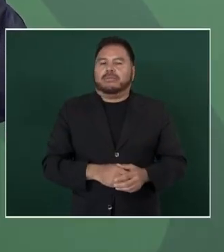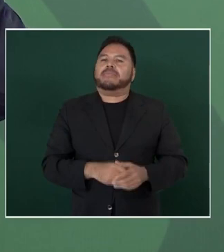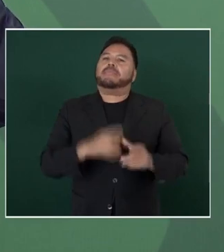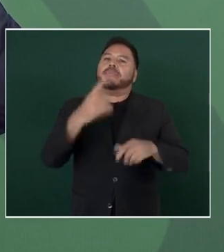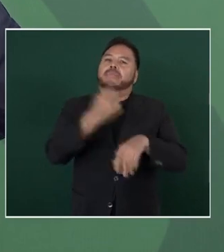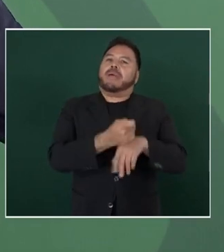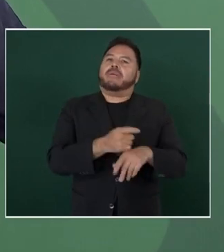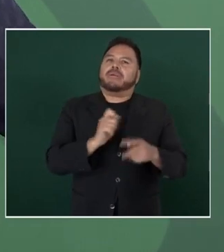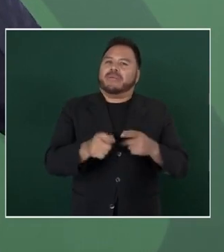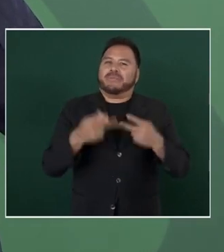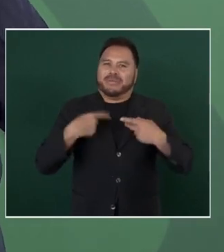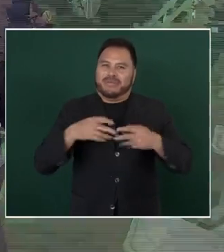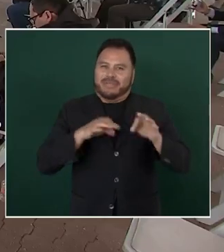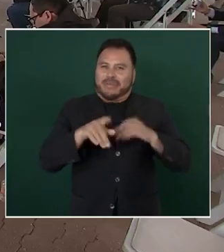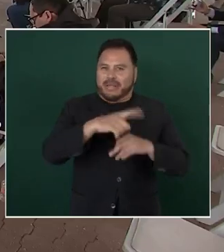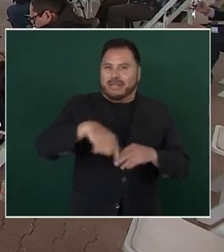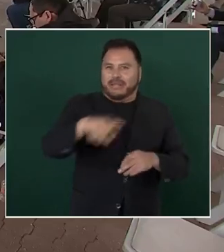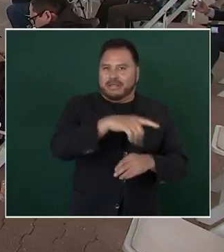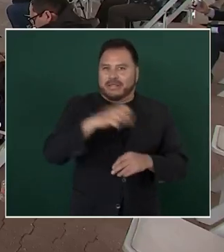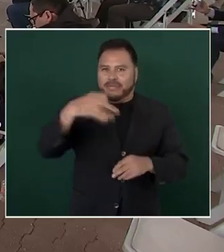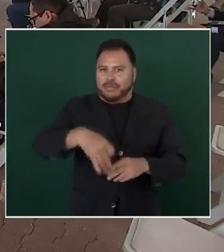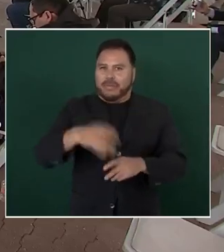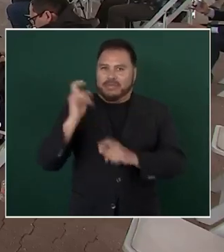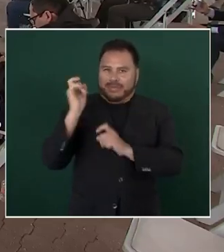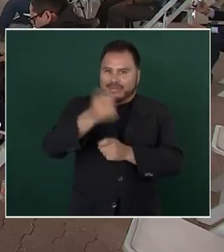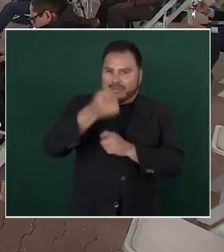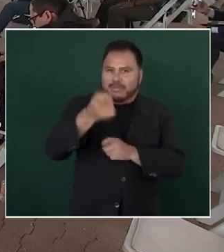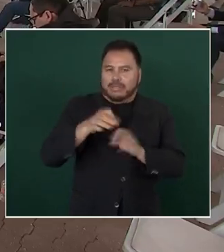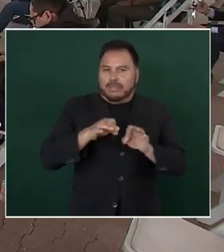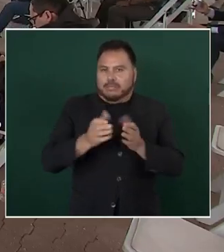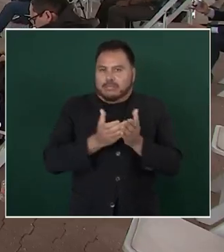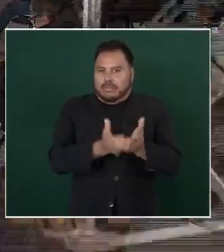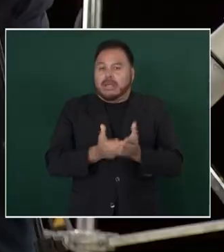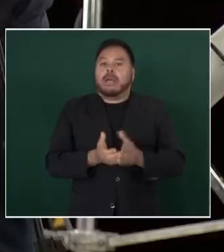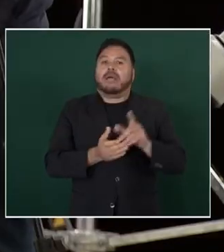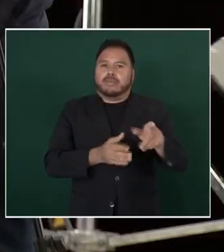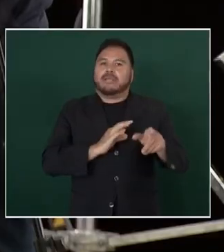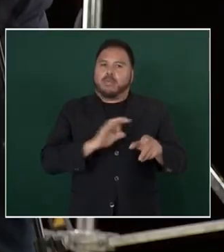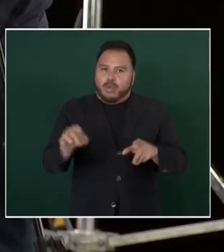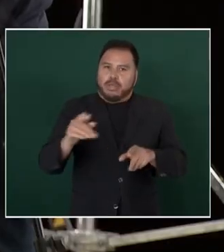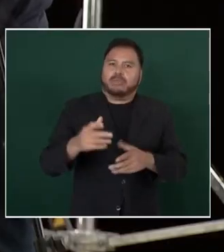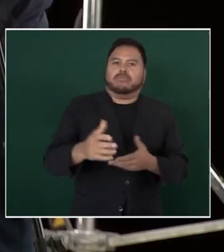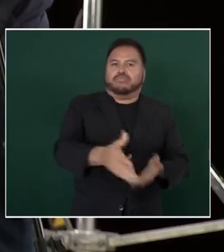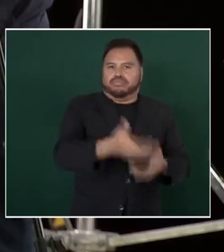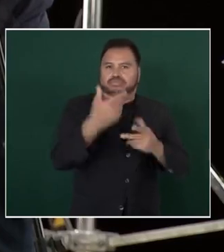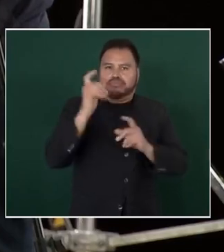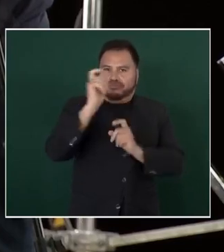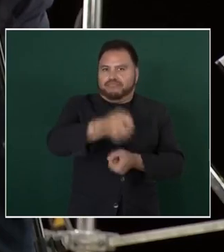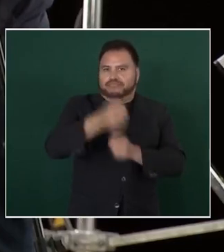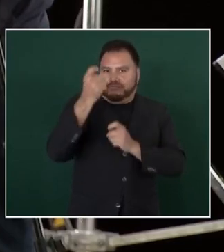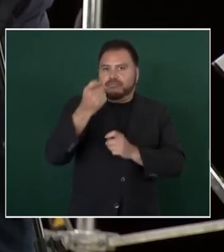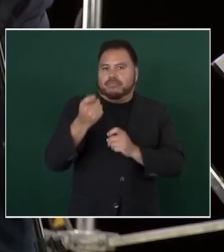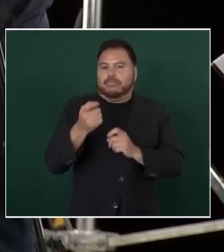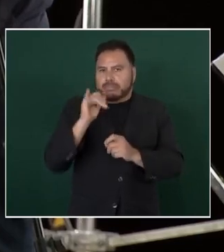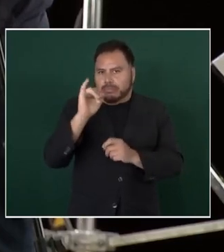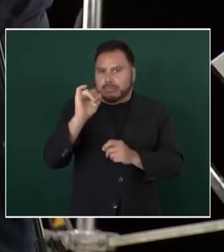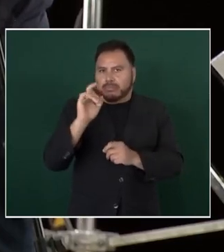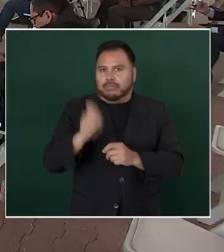primero que los pescadores puedan sacar, capturar